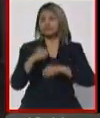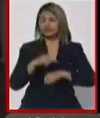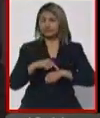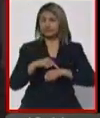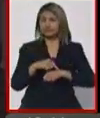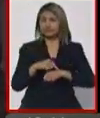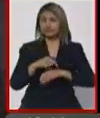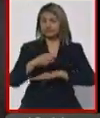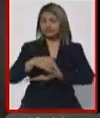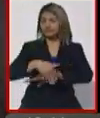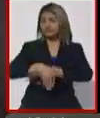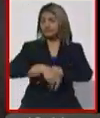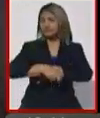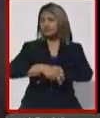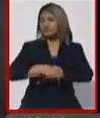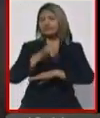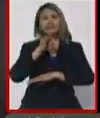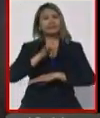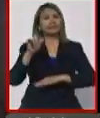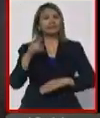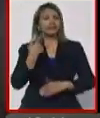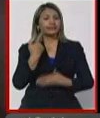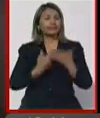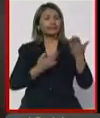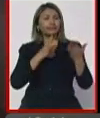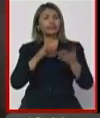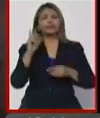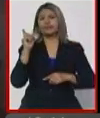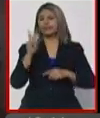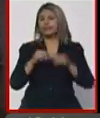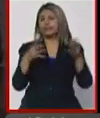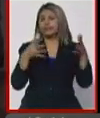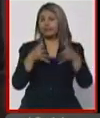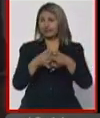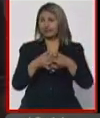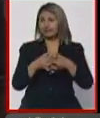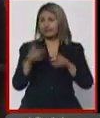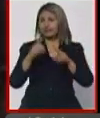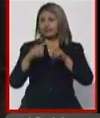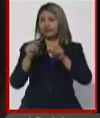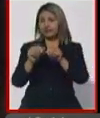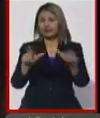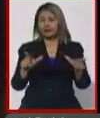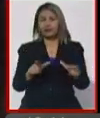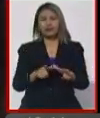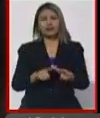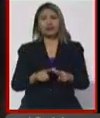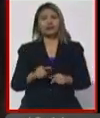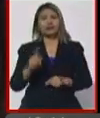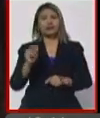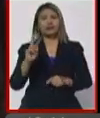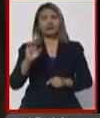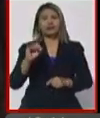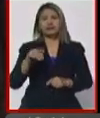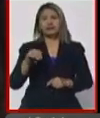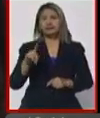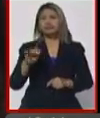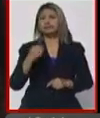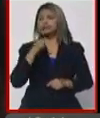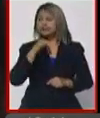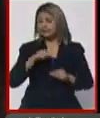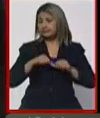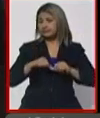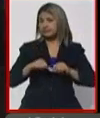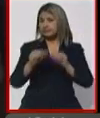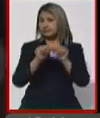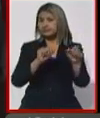de medianoche desde ayer. Que no hay bloqueo en diferentes partes del trópico. ¿Para permanecer, sí,